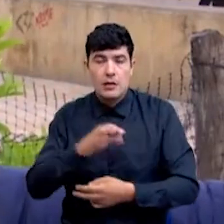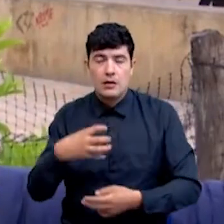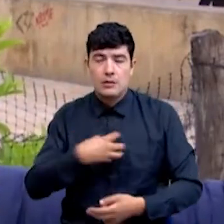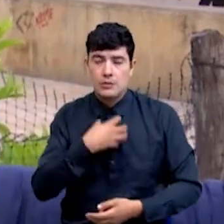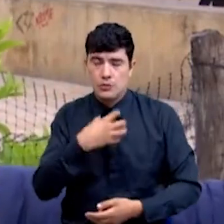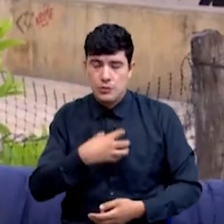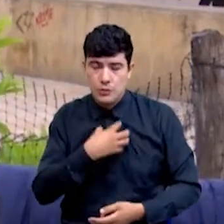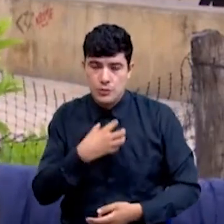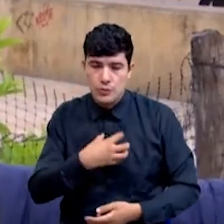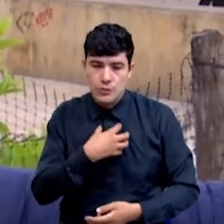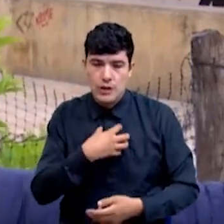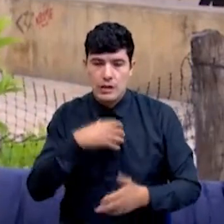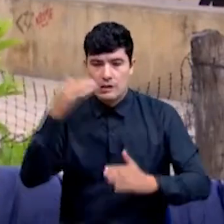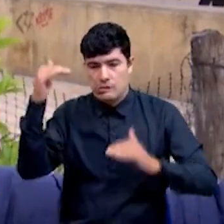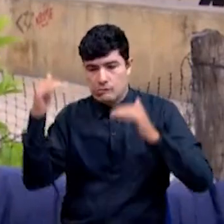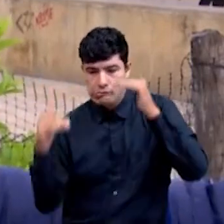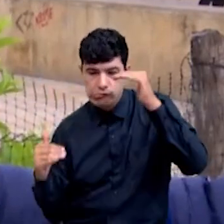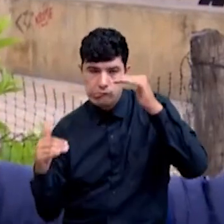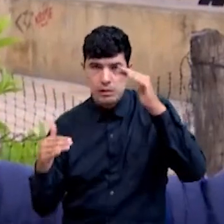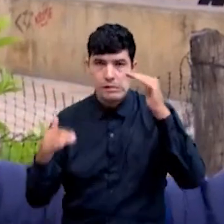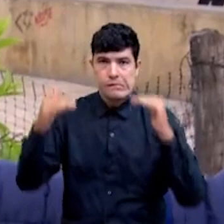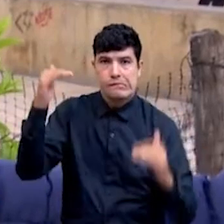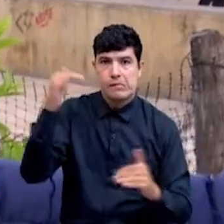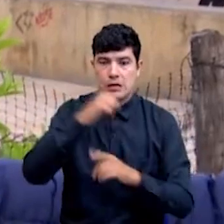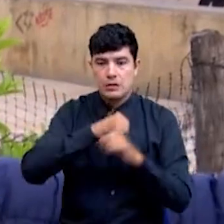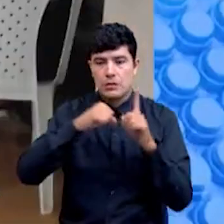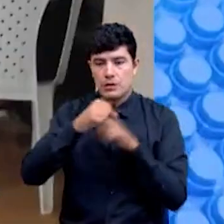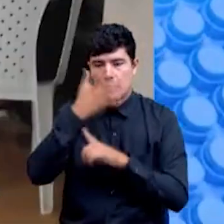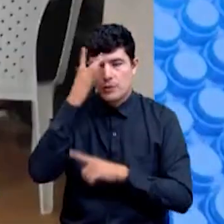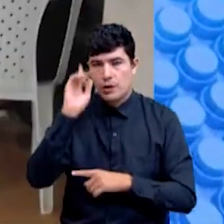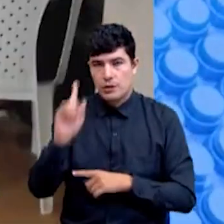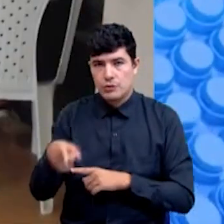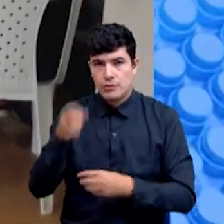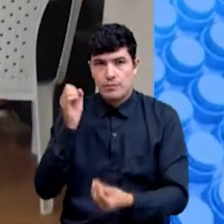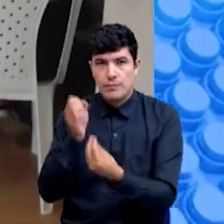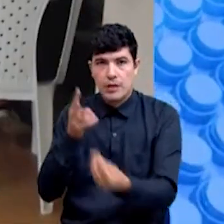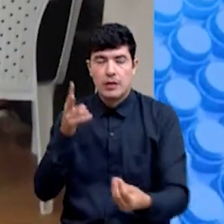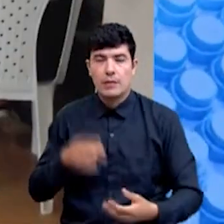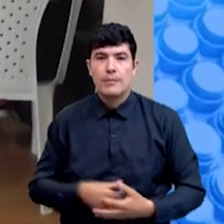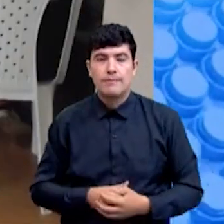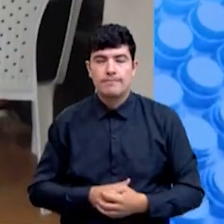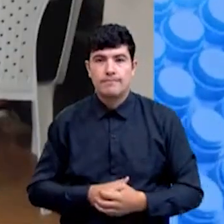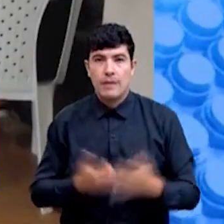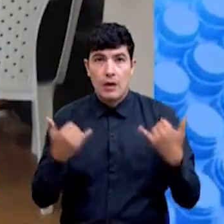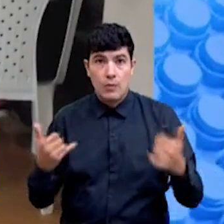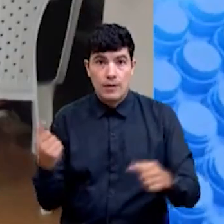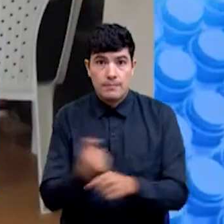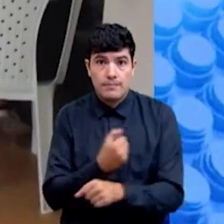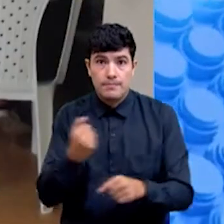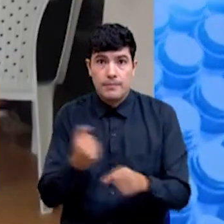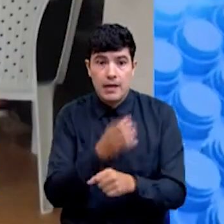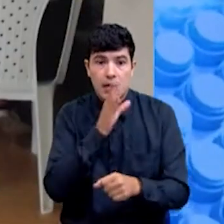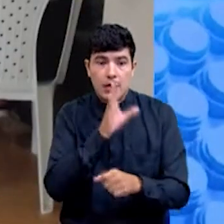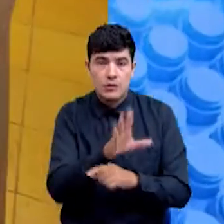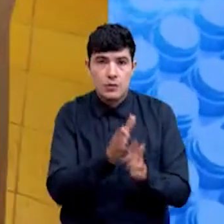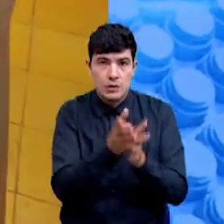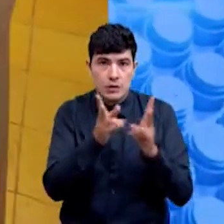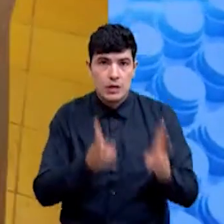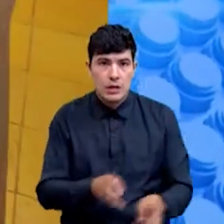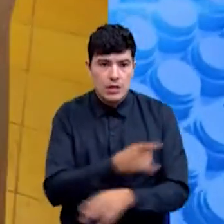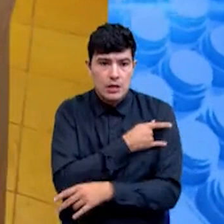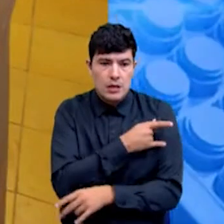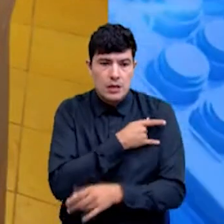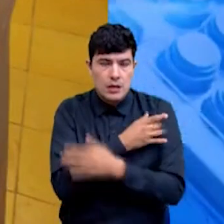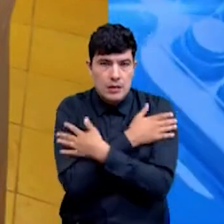sufrido de desigualdad social por el hecho de ser víctimas con estos trabajos constantes apoyados por estudiantes de la Universidad de